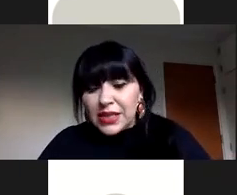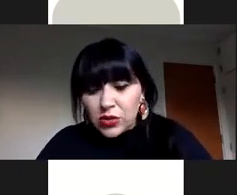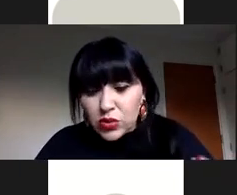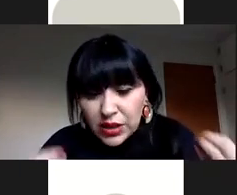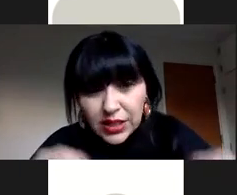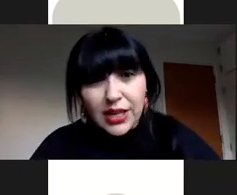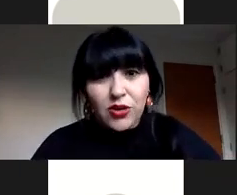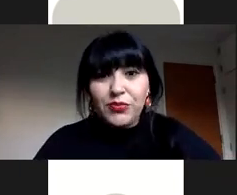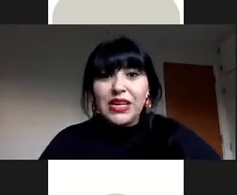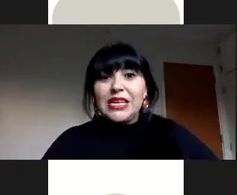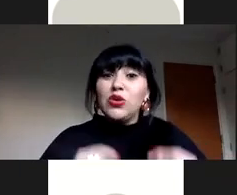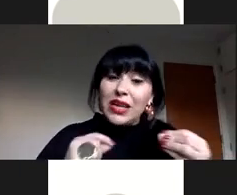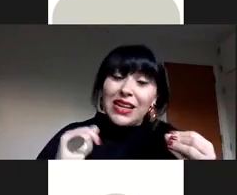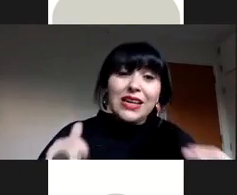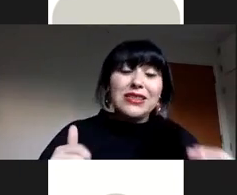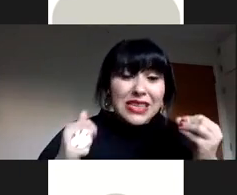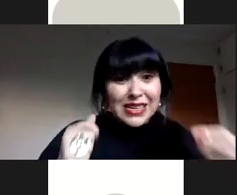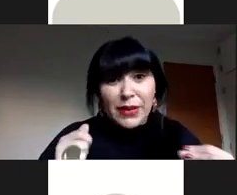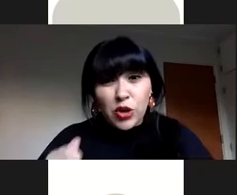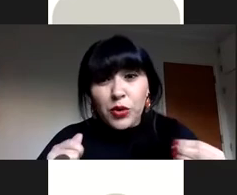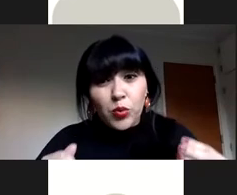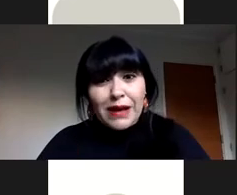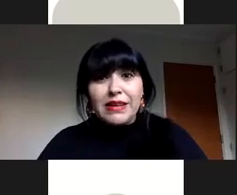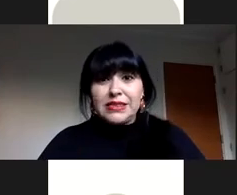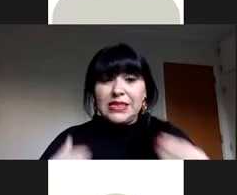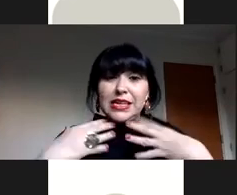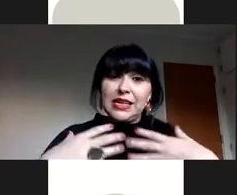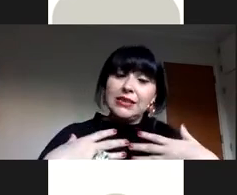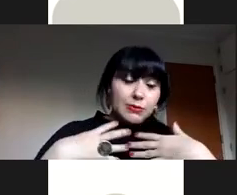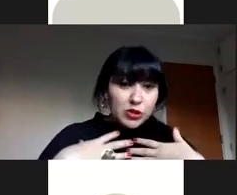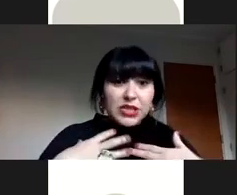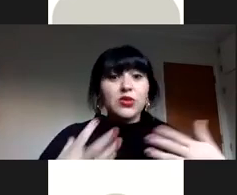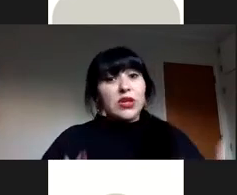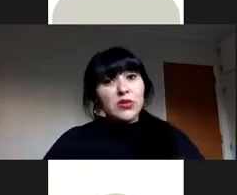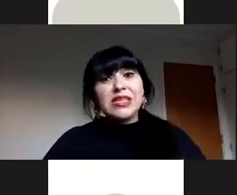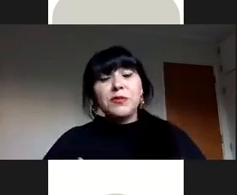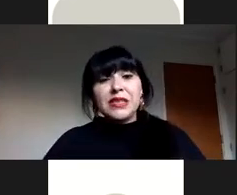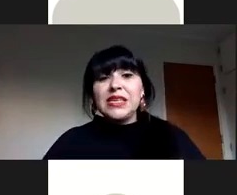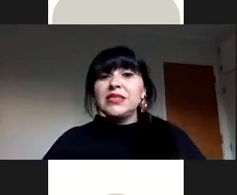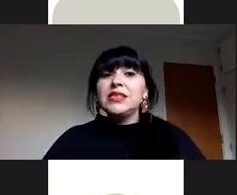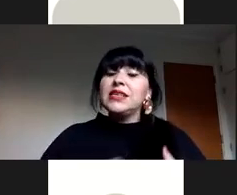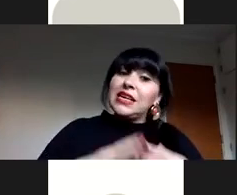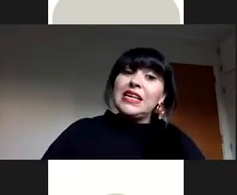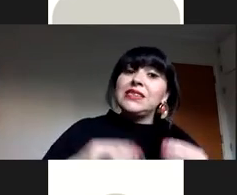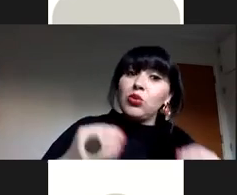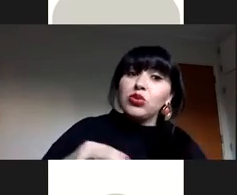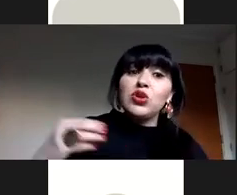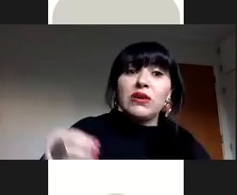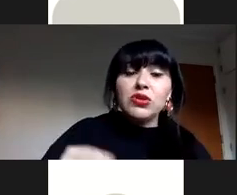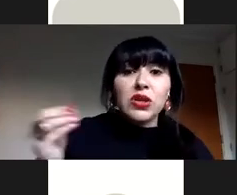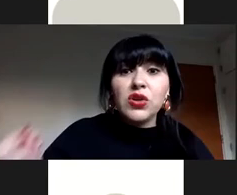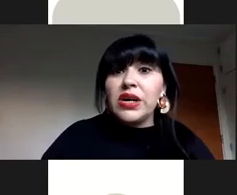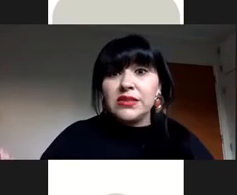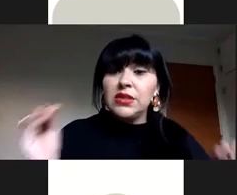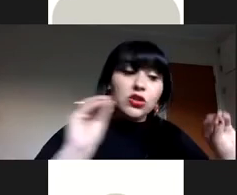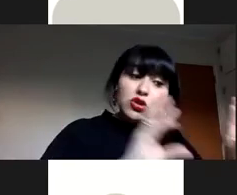ciertas conductas de riesgo? Y una de las que más nos preocupaban y que, por cierto, es nuestra expertise, es el uso y abuso